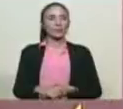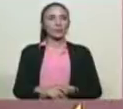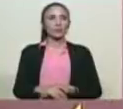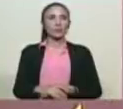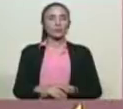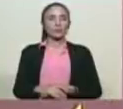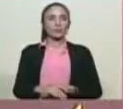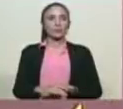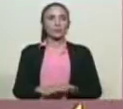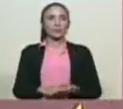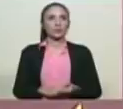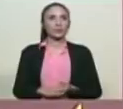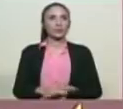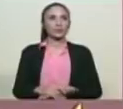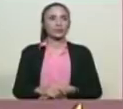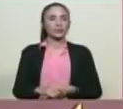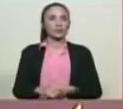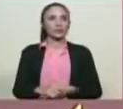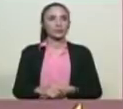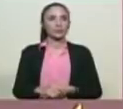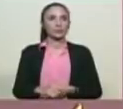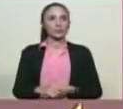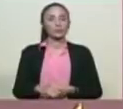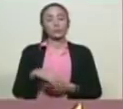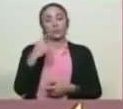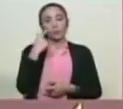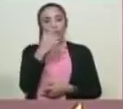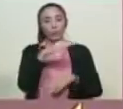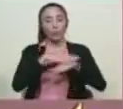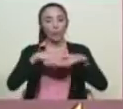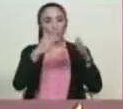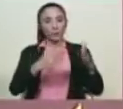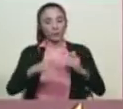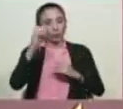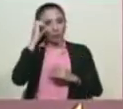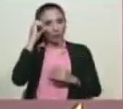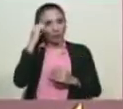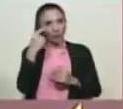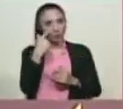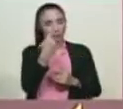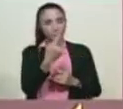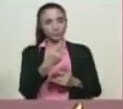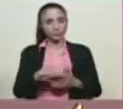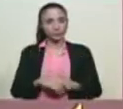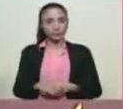Igualmente el ministro don Elías Agua me